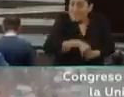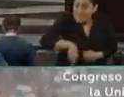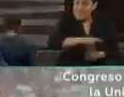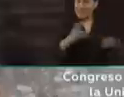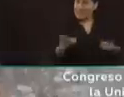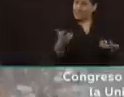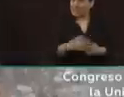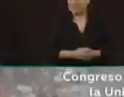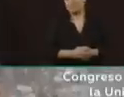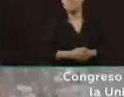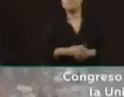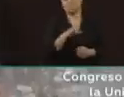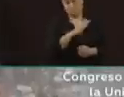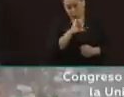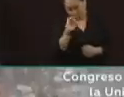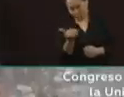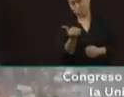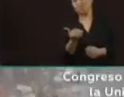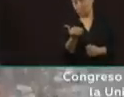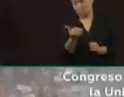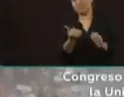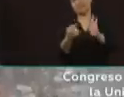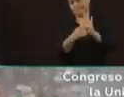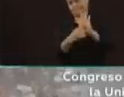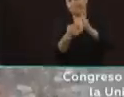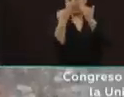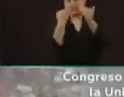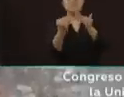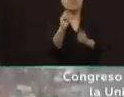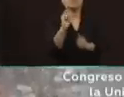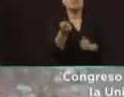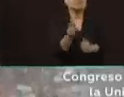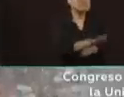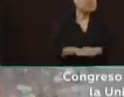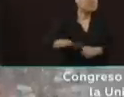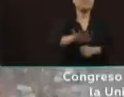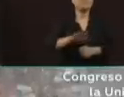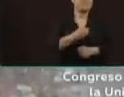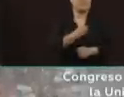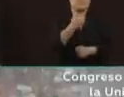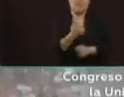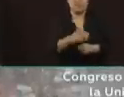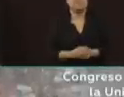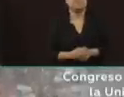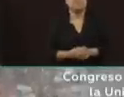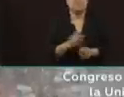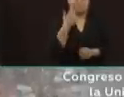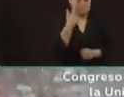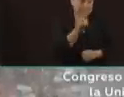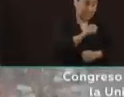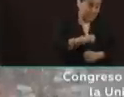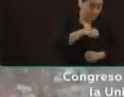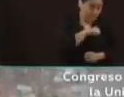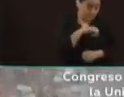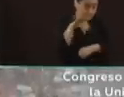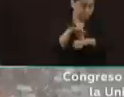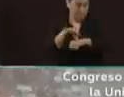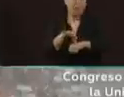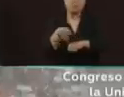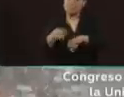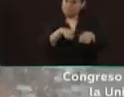Otro dato en el tema de bienestar. No hay duda que el sistema de salud vamos en la dirección